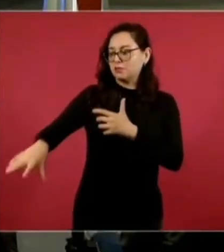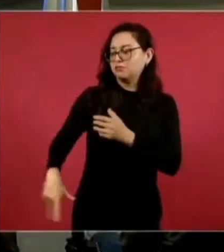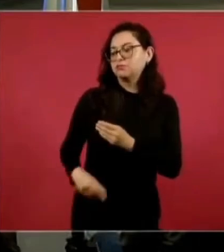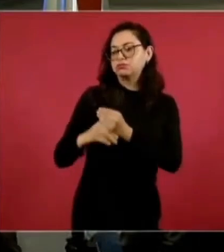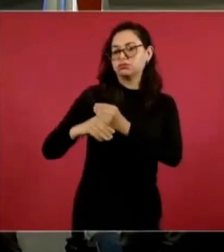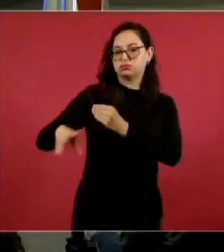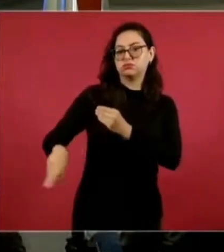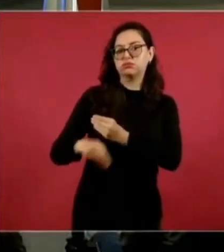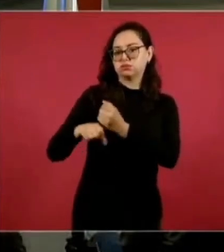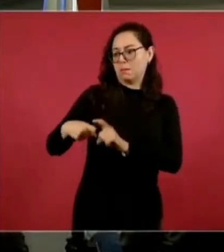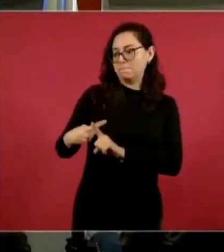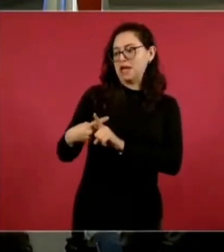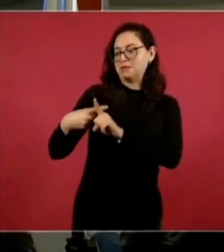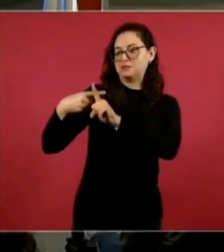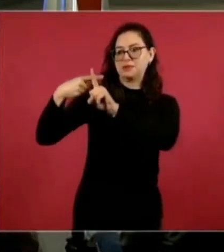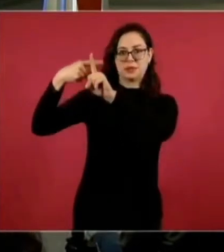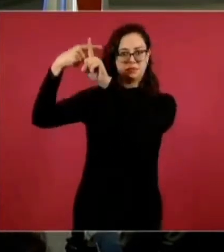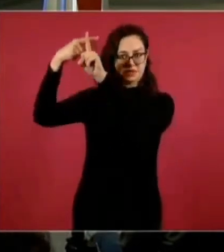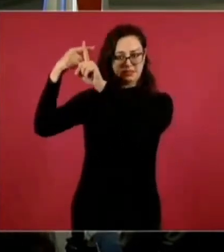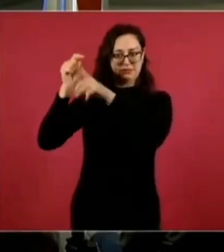La que sigue, por favor.